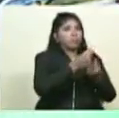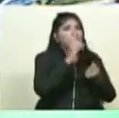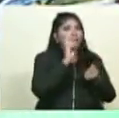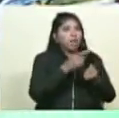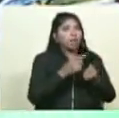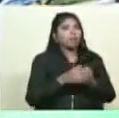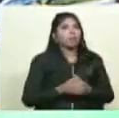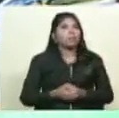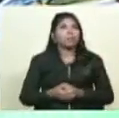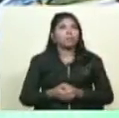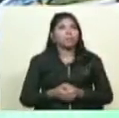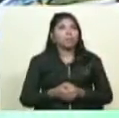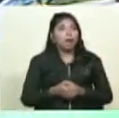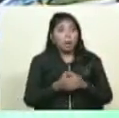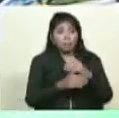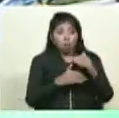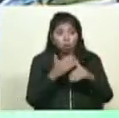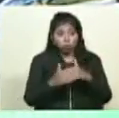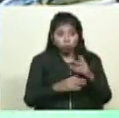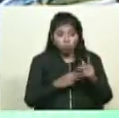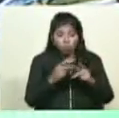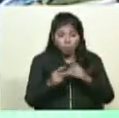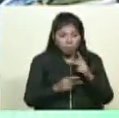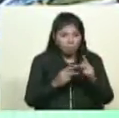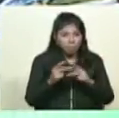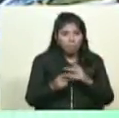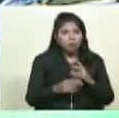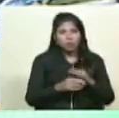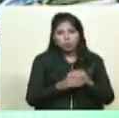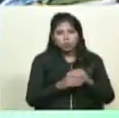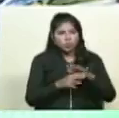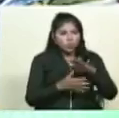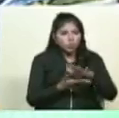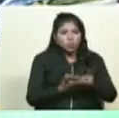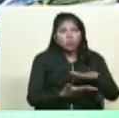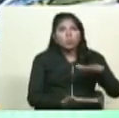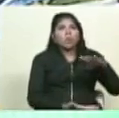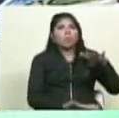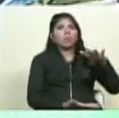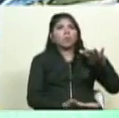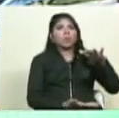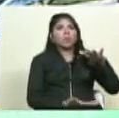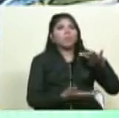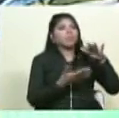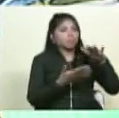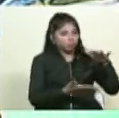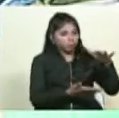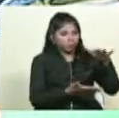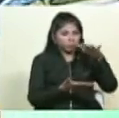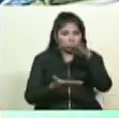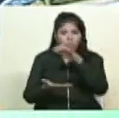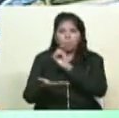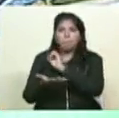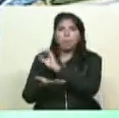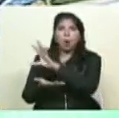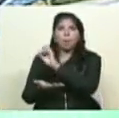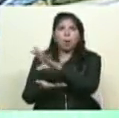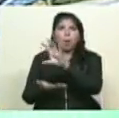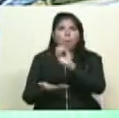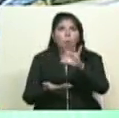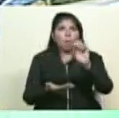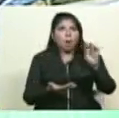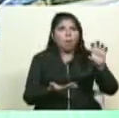y garantizar que la producción que salga de Valmorca sea distribuida a través de